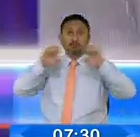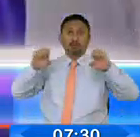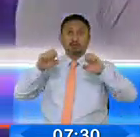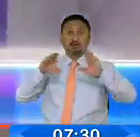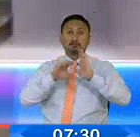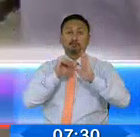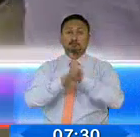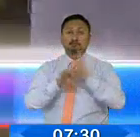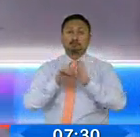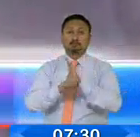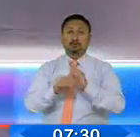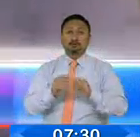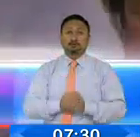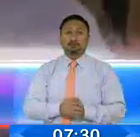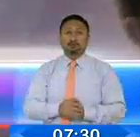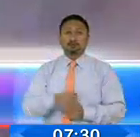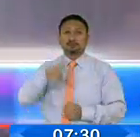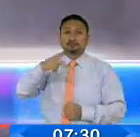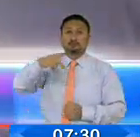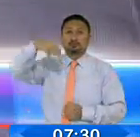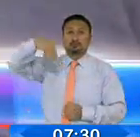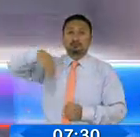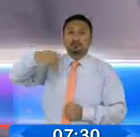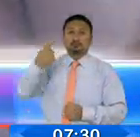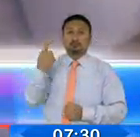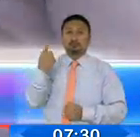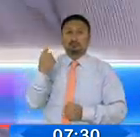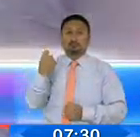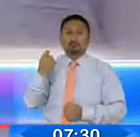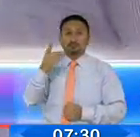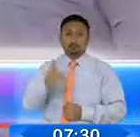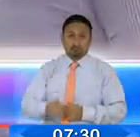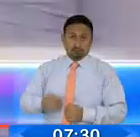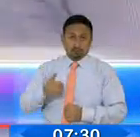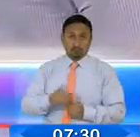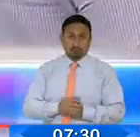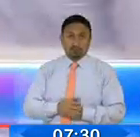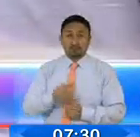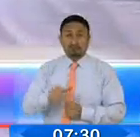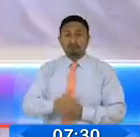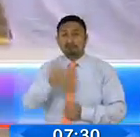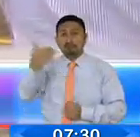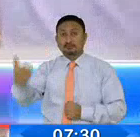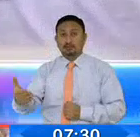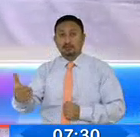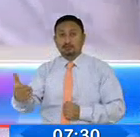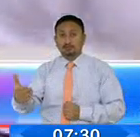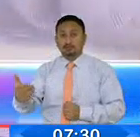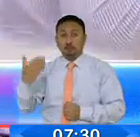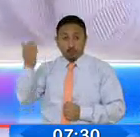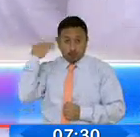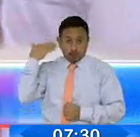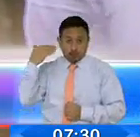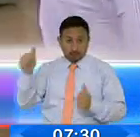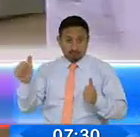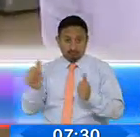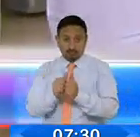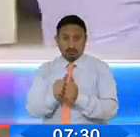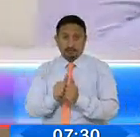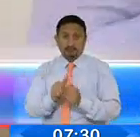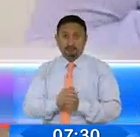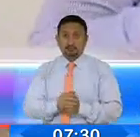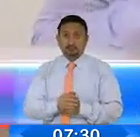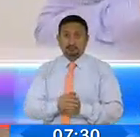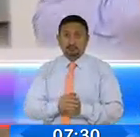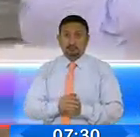bodega, está ubicada en el kilómetro 11 de la vía Daule, que colinda con el sector noroeste de Guayaquil y con el sector